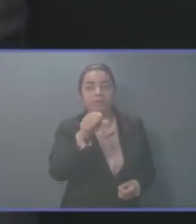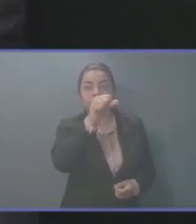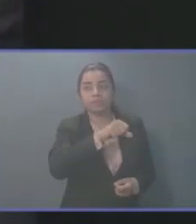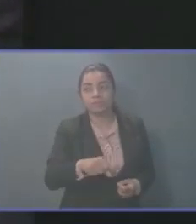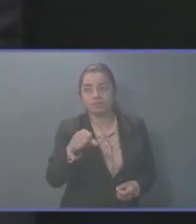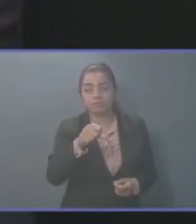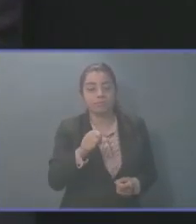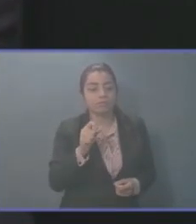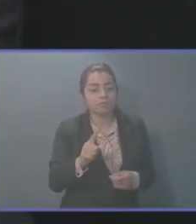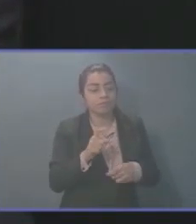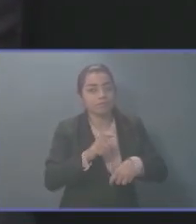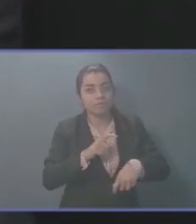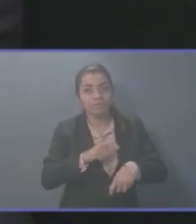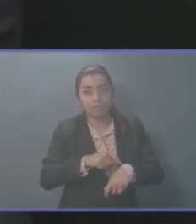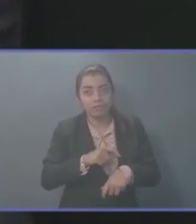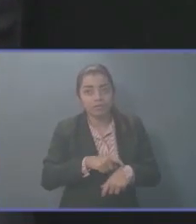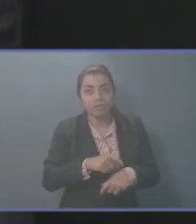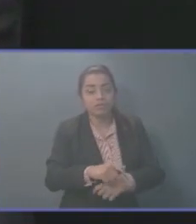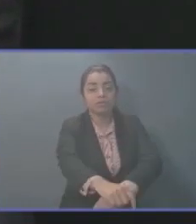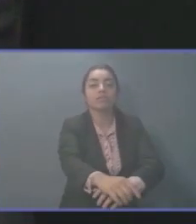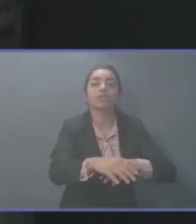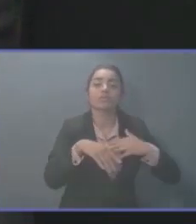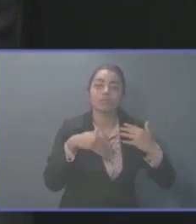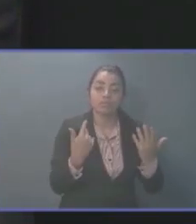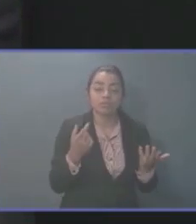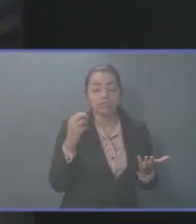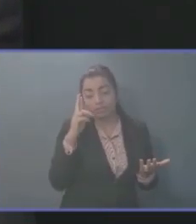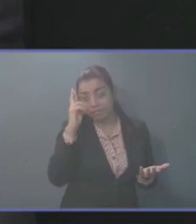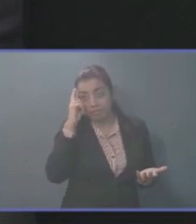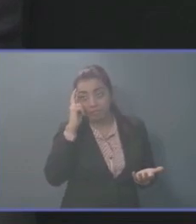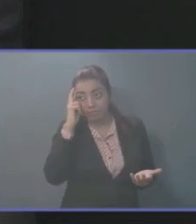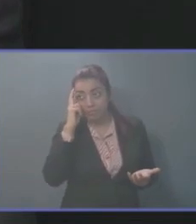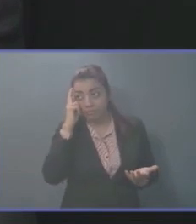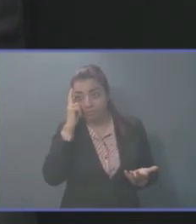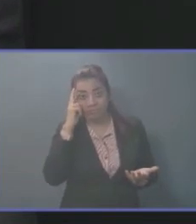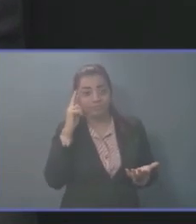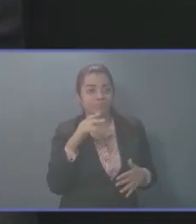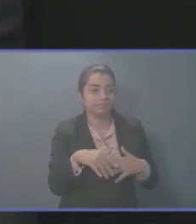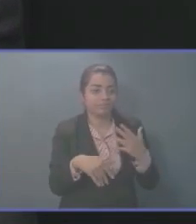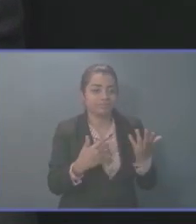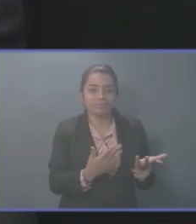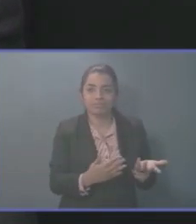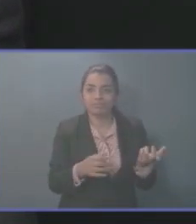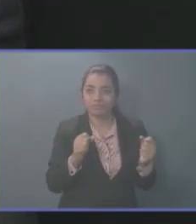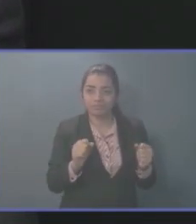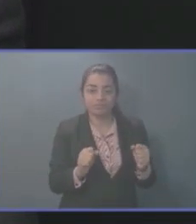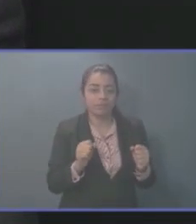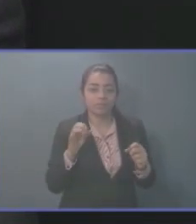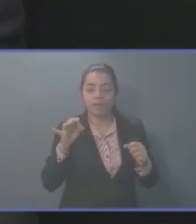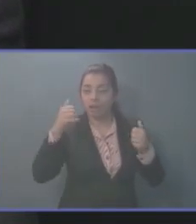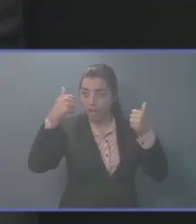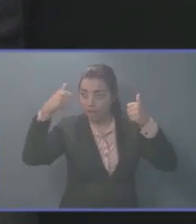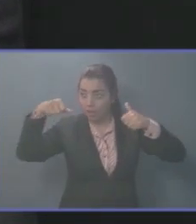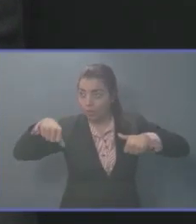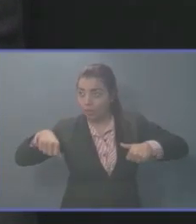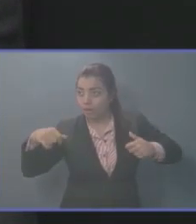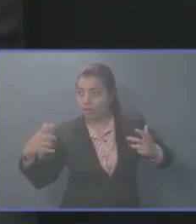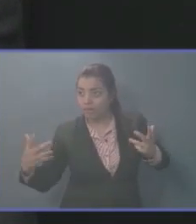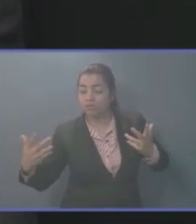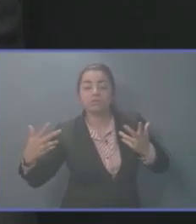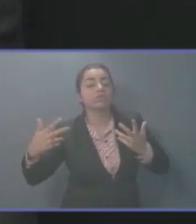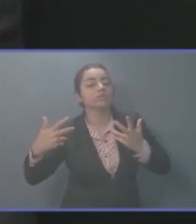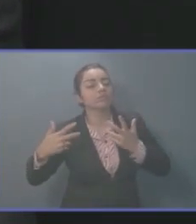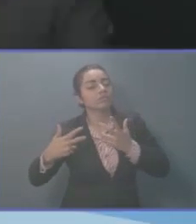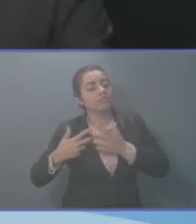menciona de que el momento que hemos pasado nos debe llegar a reflexionar y buscar acuerdos más que distanciamientos. Por eso estoy planteando dejar